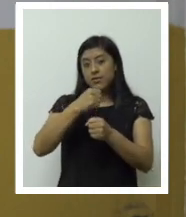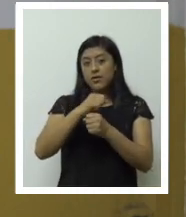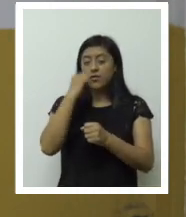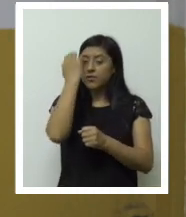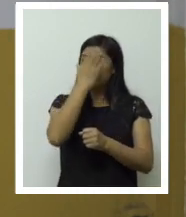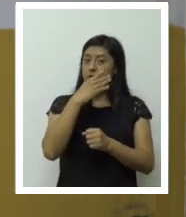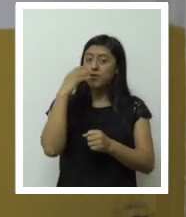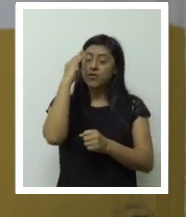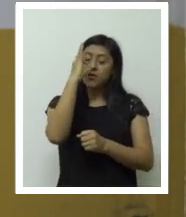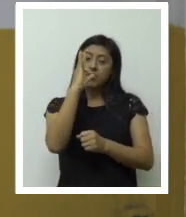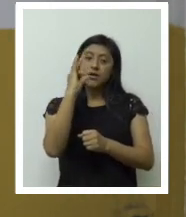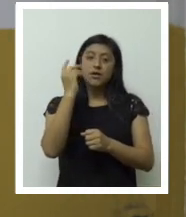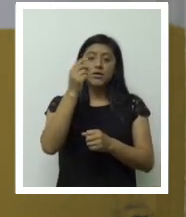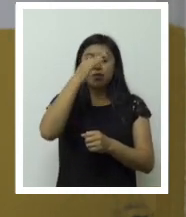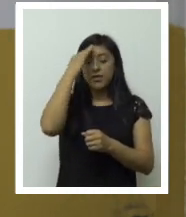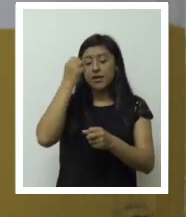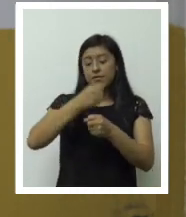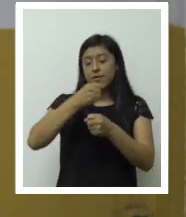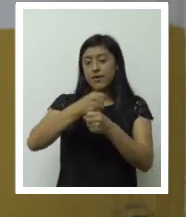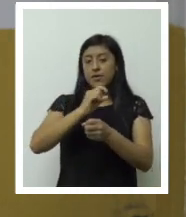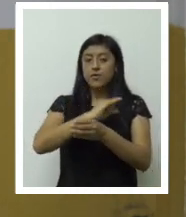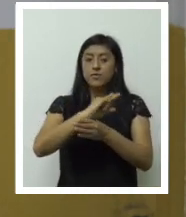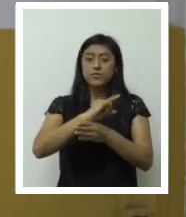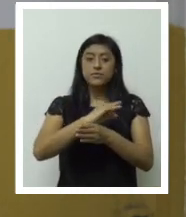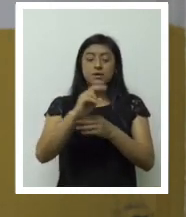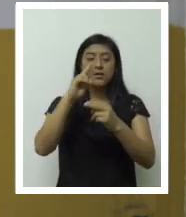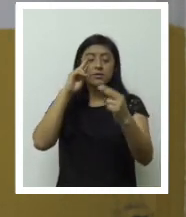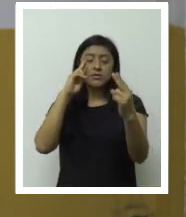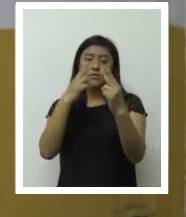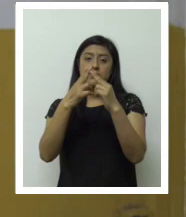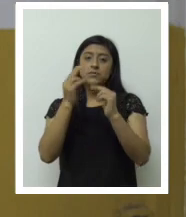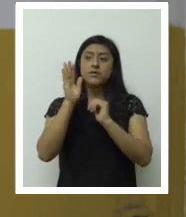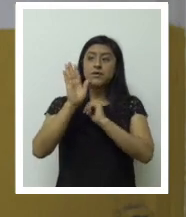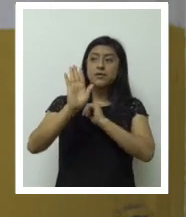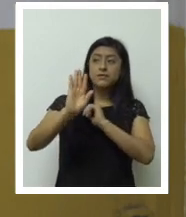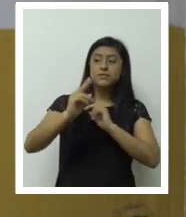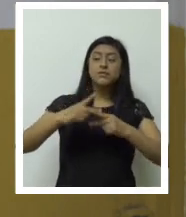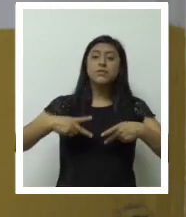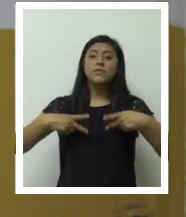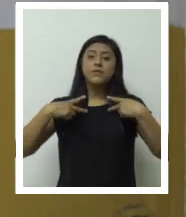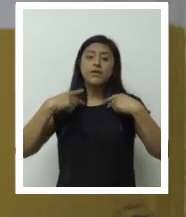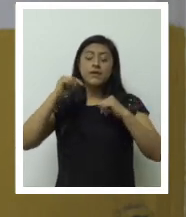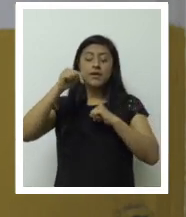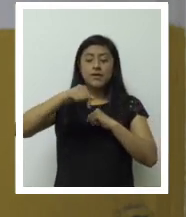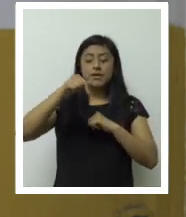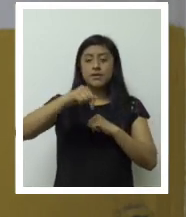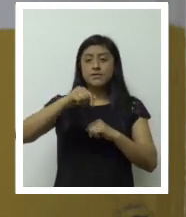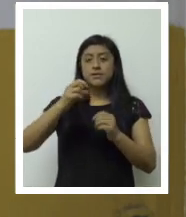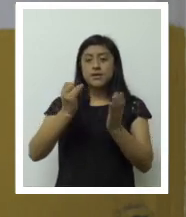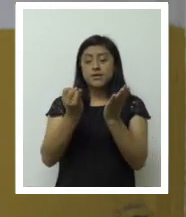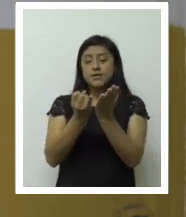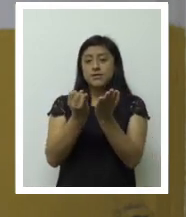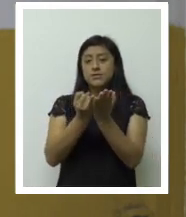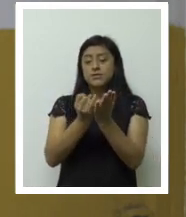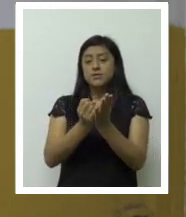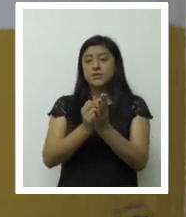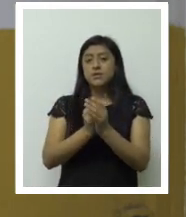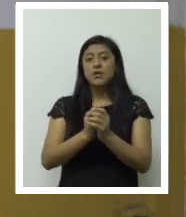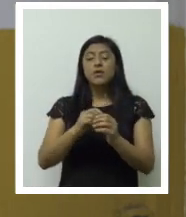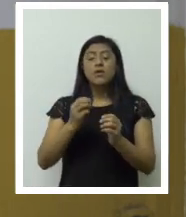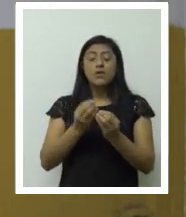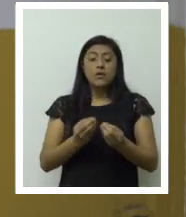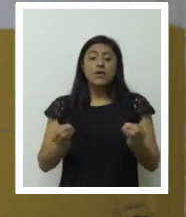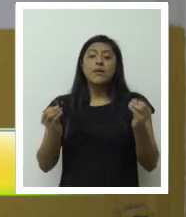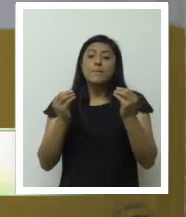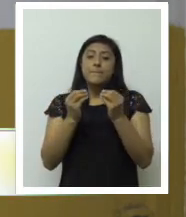gusta. Es muy bonito trabajar con los usuarios, conocer su vida, porque en